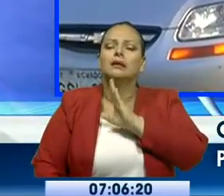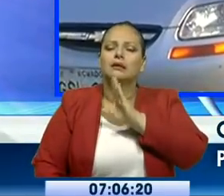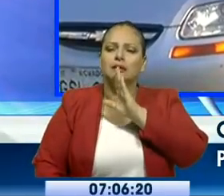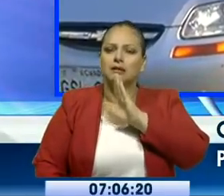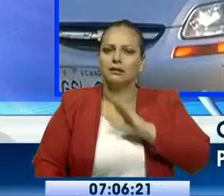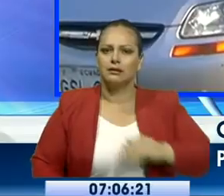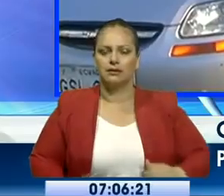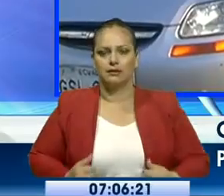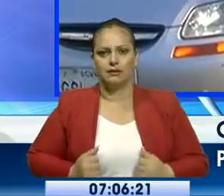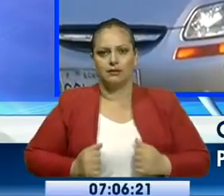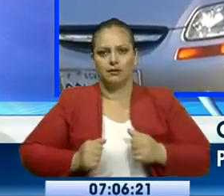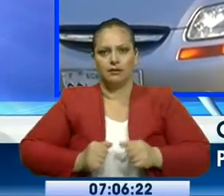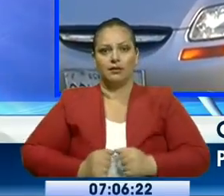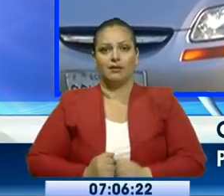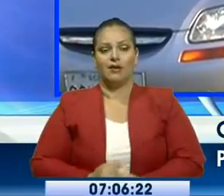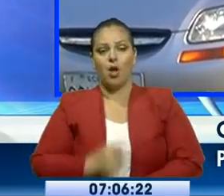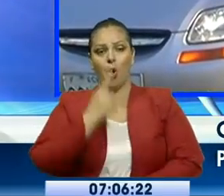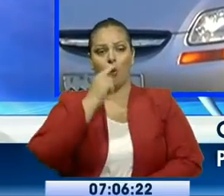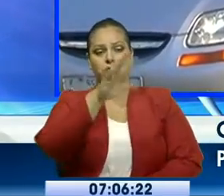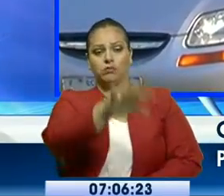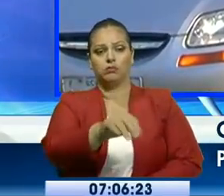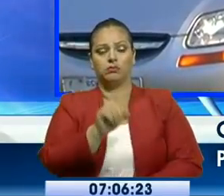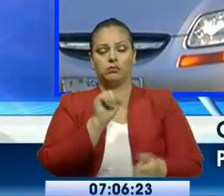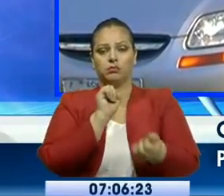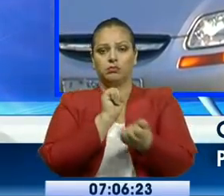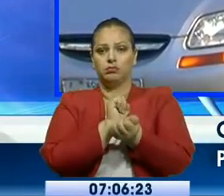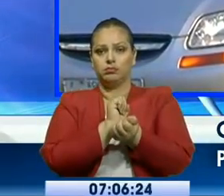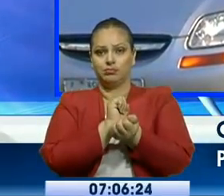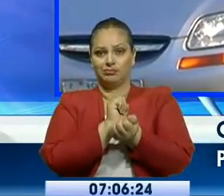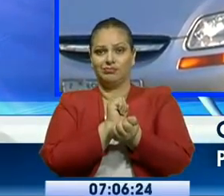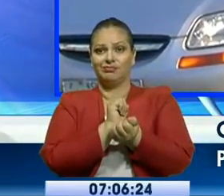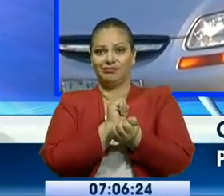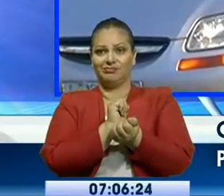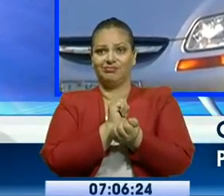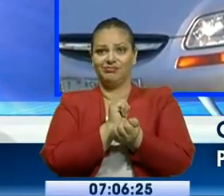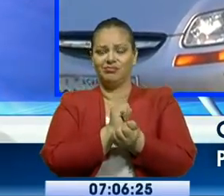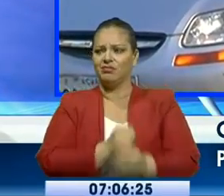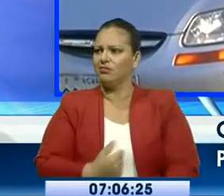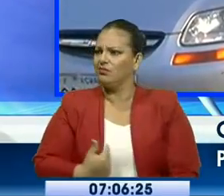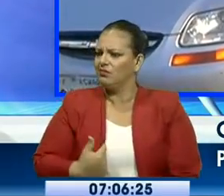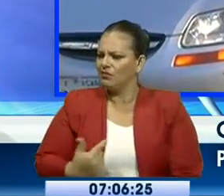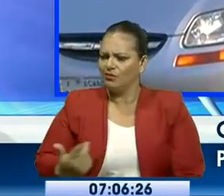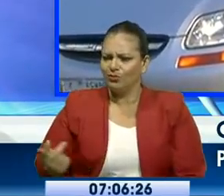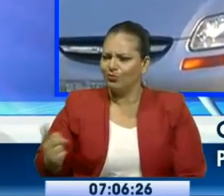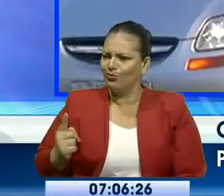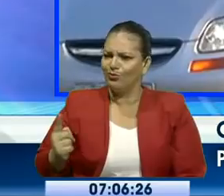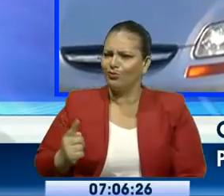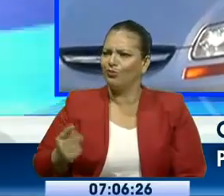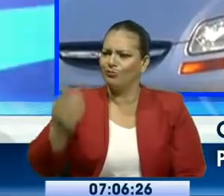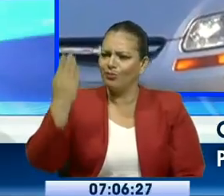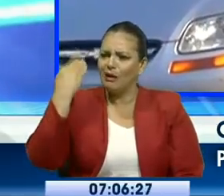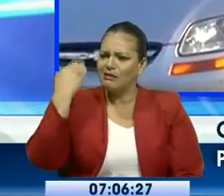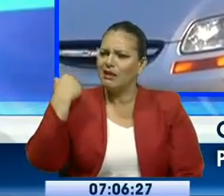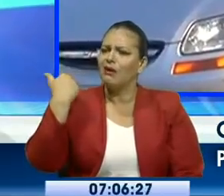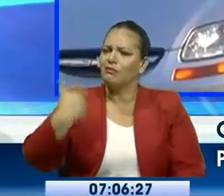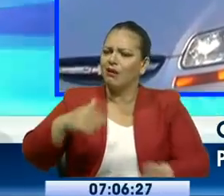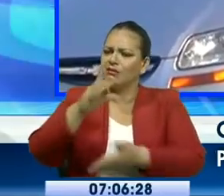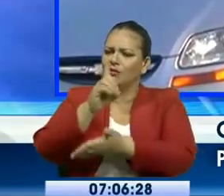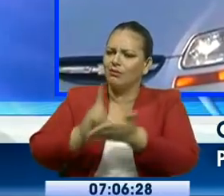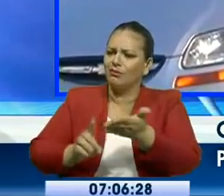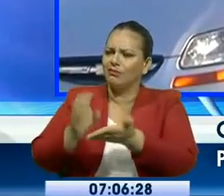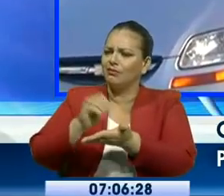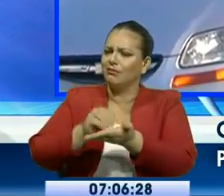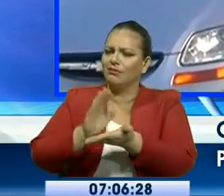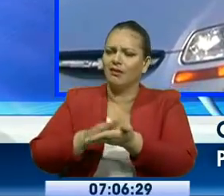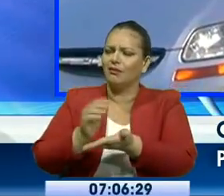estaba desayunando de que hay todavía vigente o activa, al parecer, una boleta de captura en su contra. Vaya novedad y